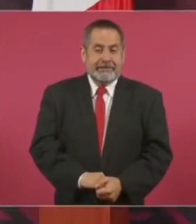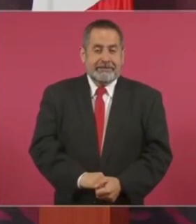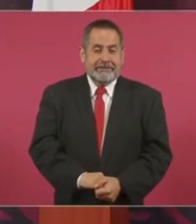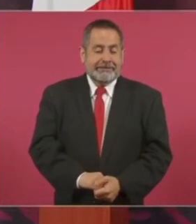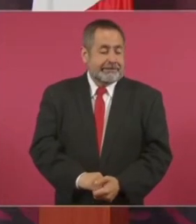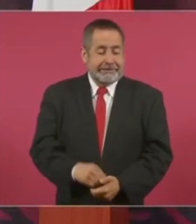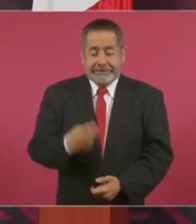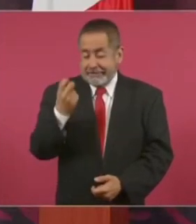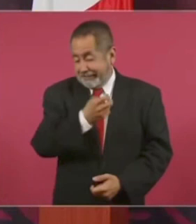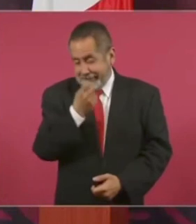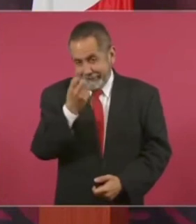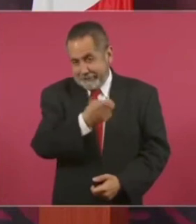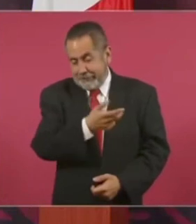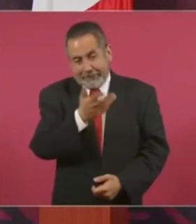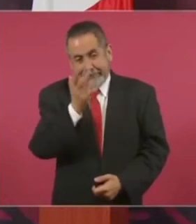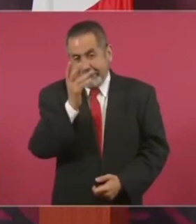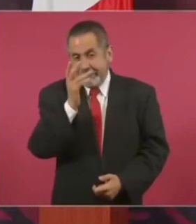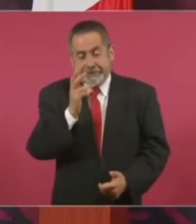Este es de los